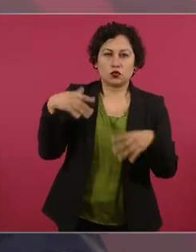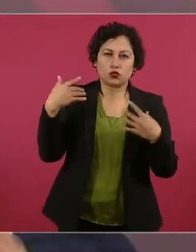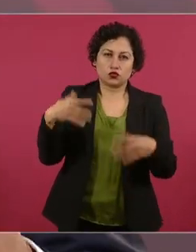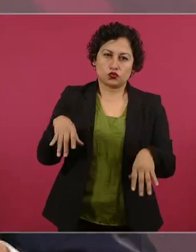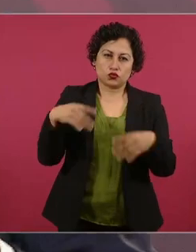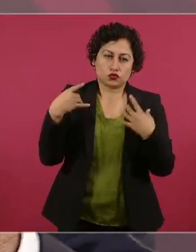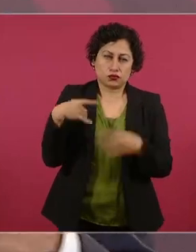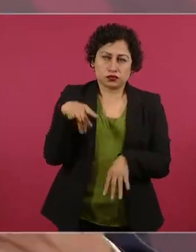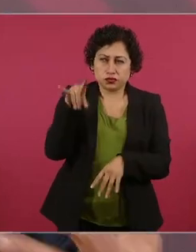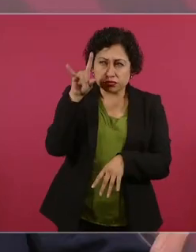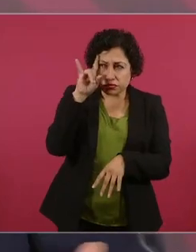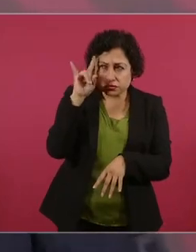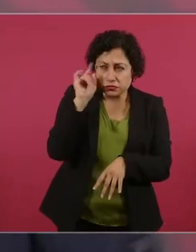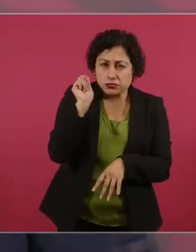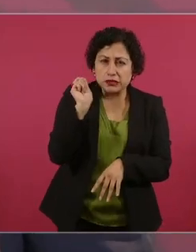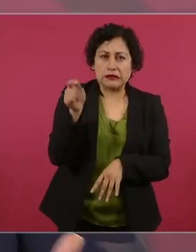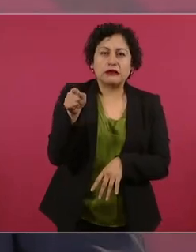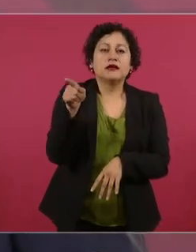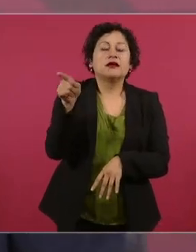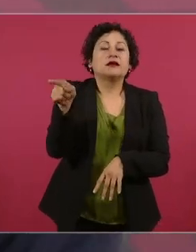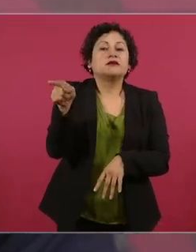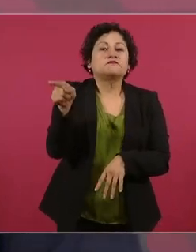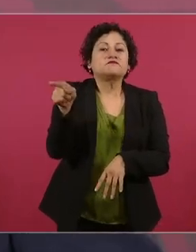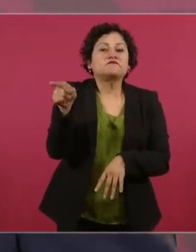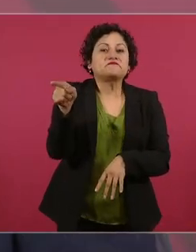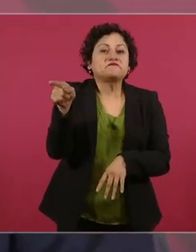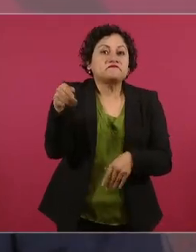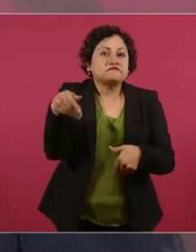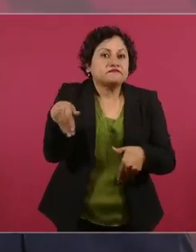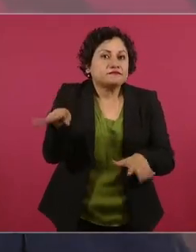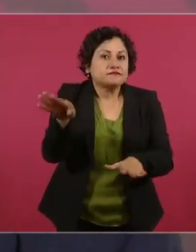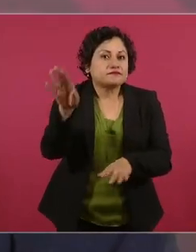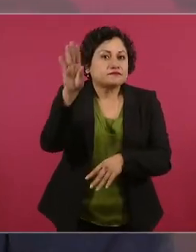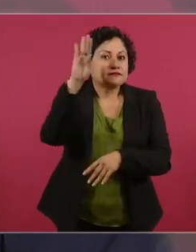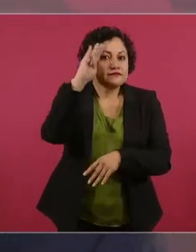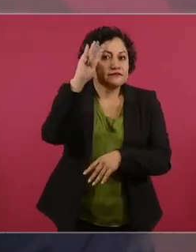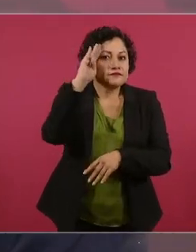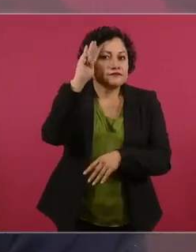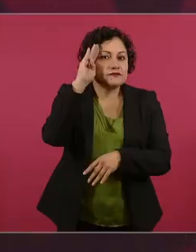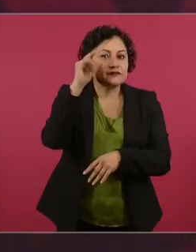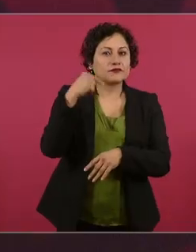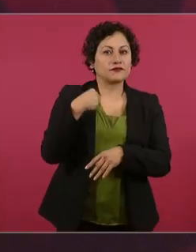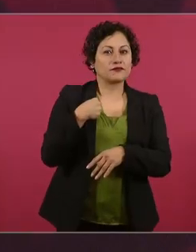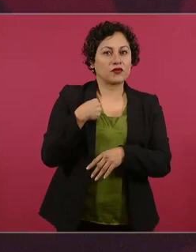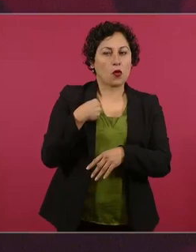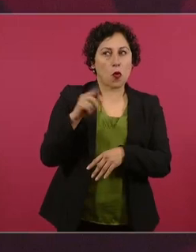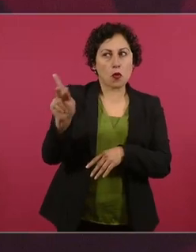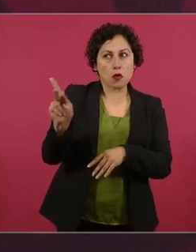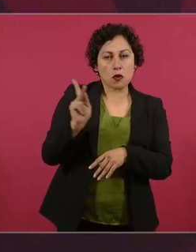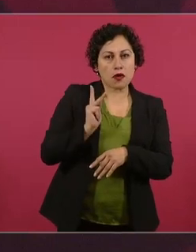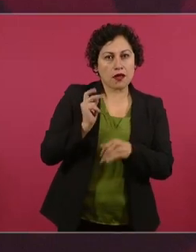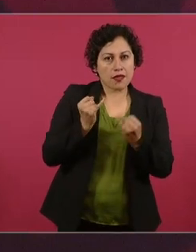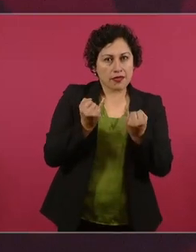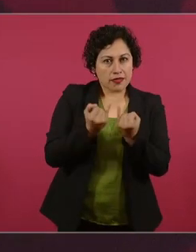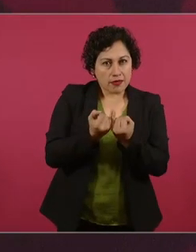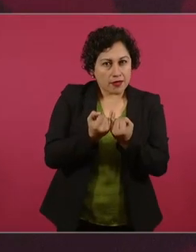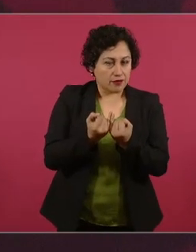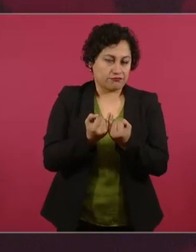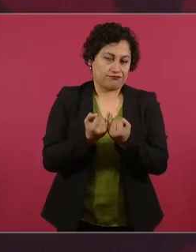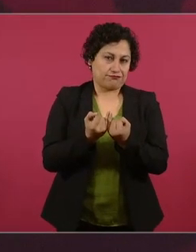que piensan que uno actúa de la misma manera.